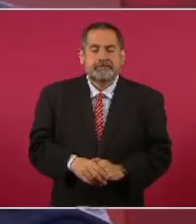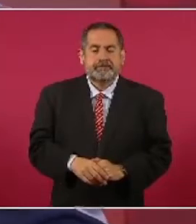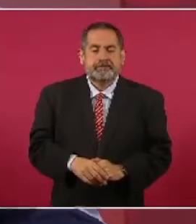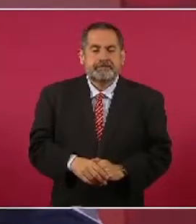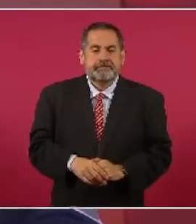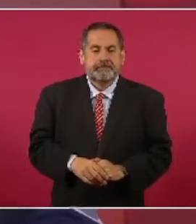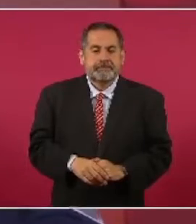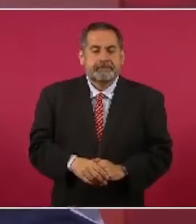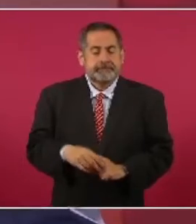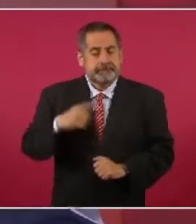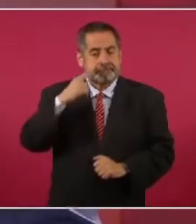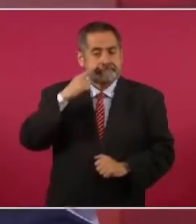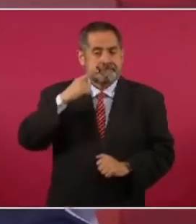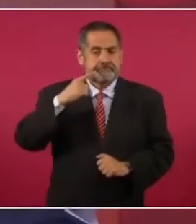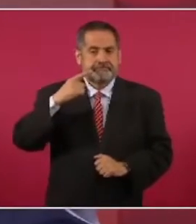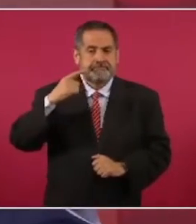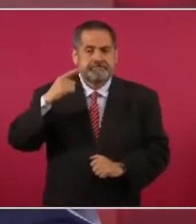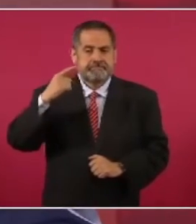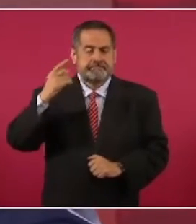Antes